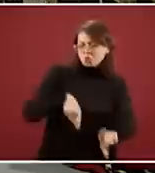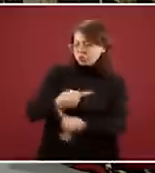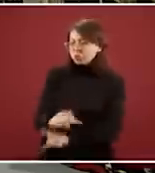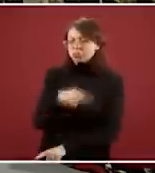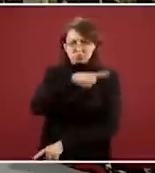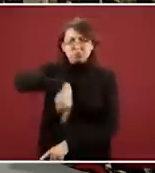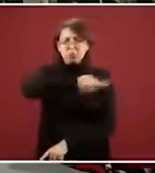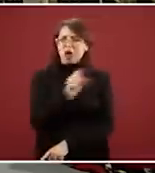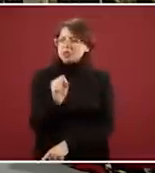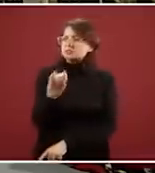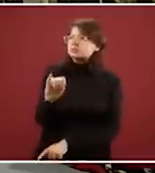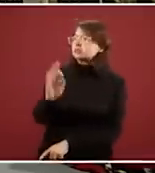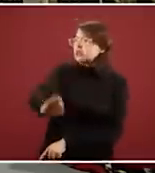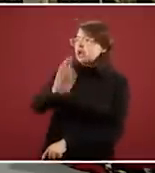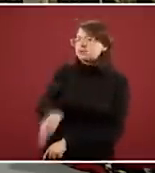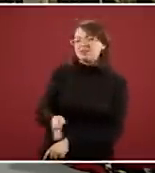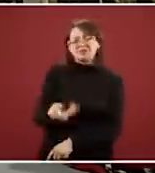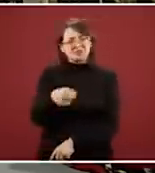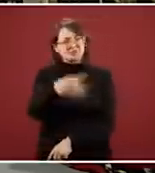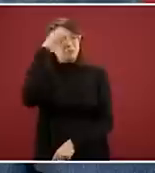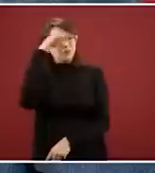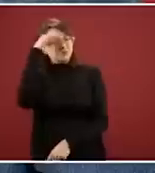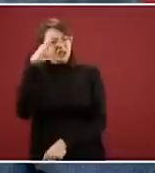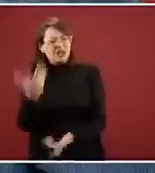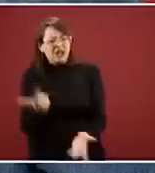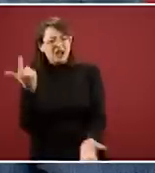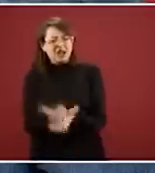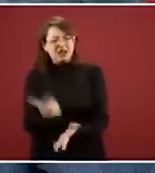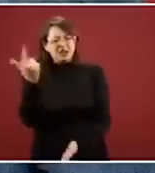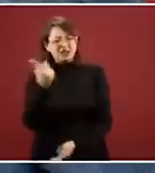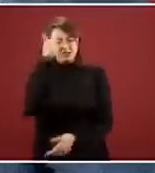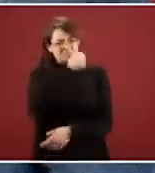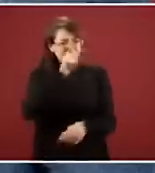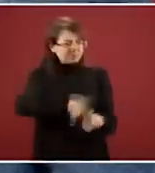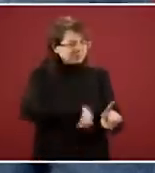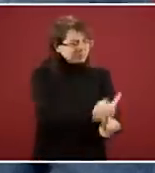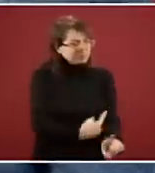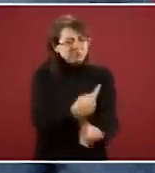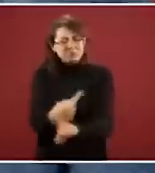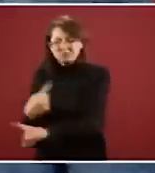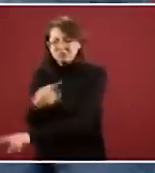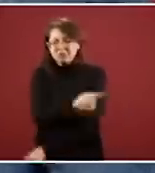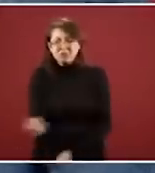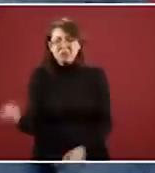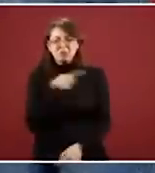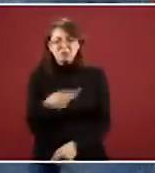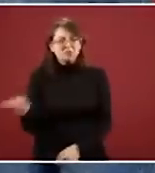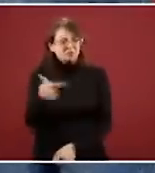manera pues algunos padres, algunos religiosos, sí, es, abusan de la confianza de la gente.